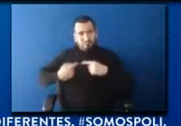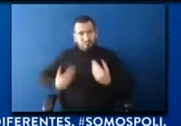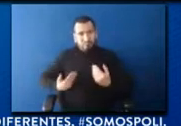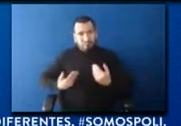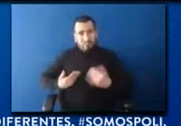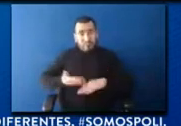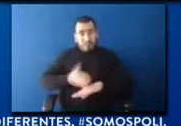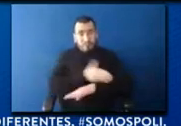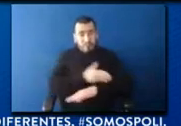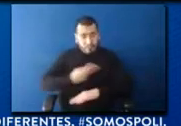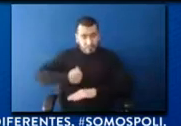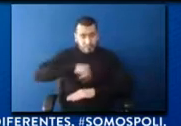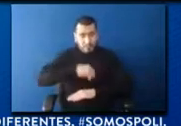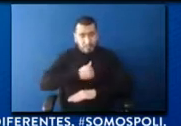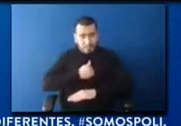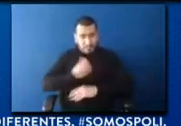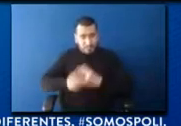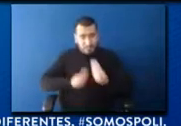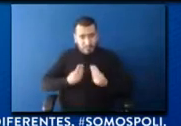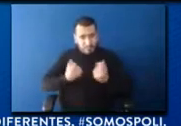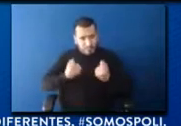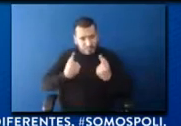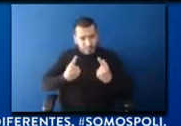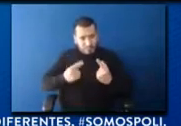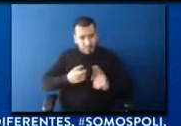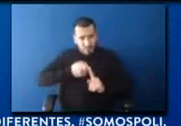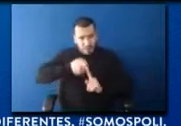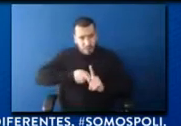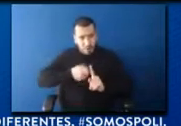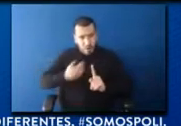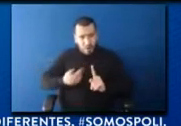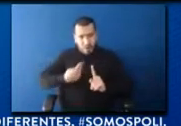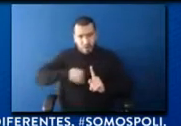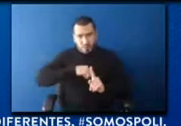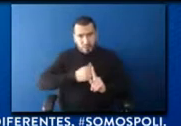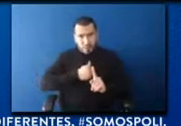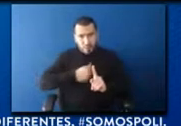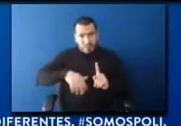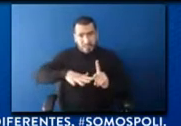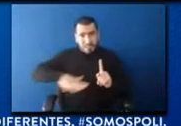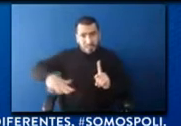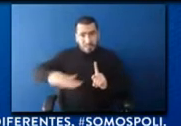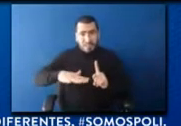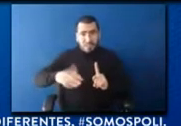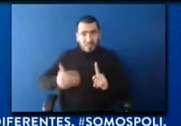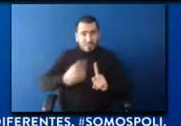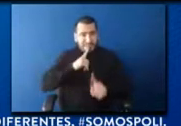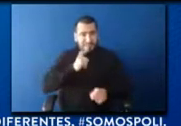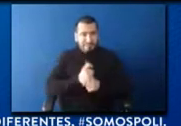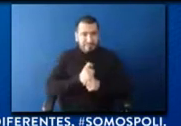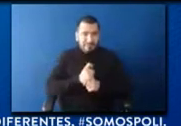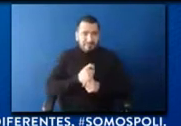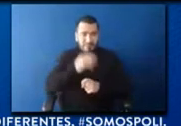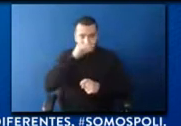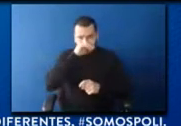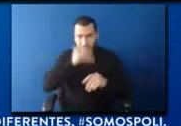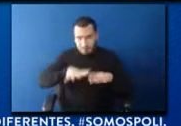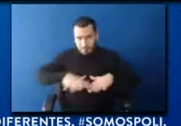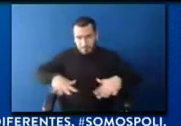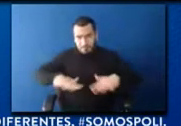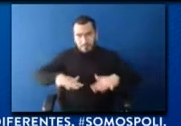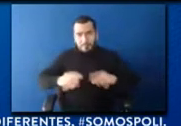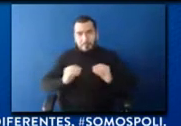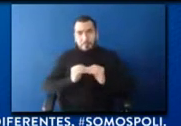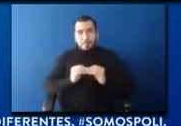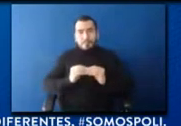si no entendemos nuestro rol, cómo jugamos nosotros en ese entorno, pues va a ser difícil de alguna manera poder hacer